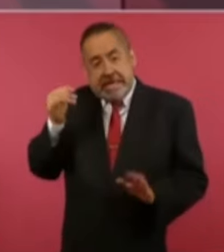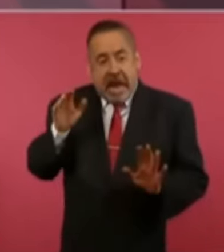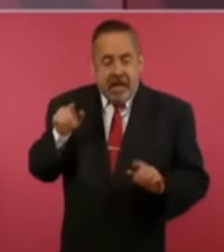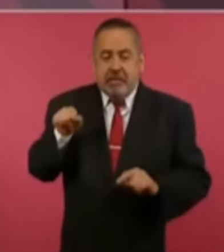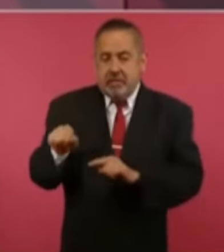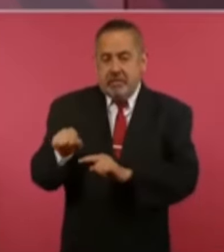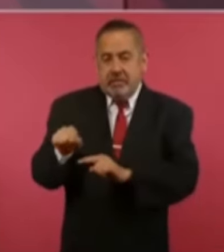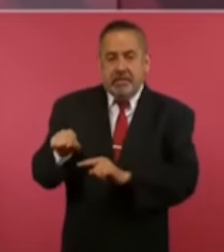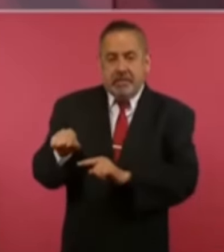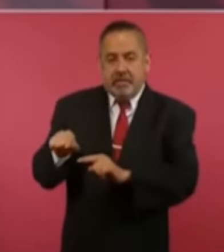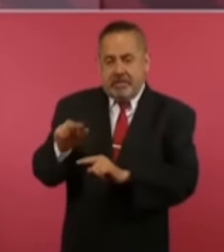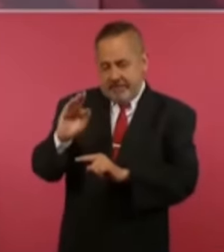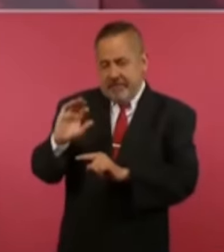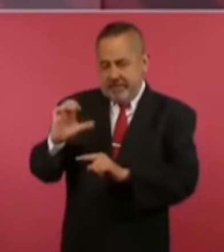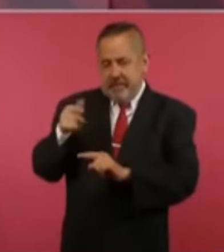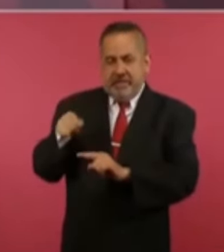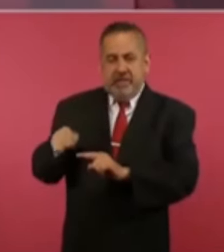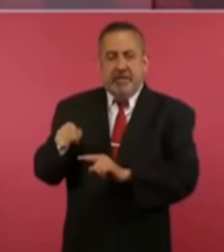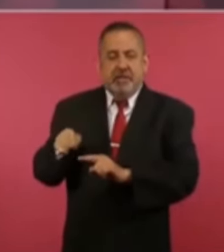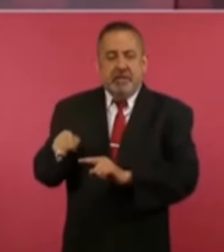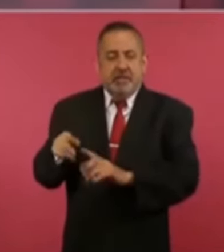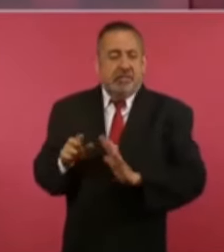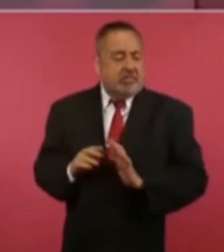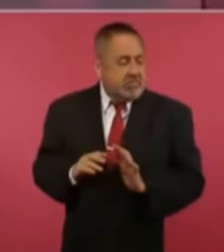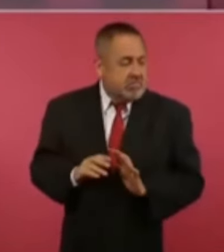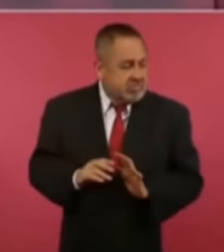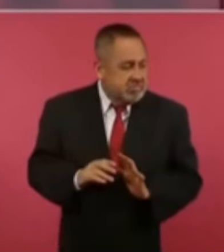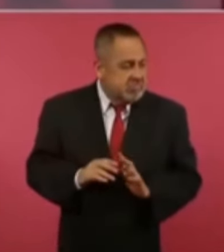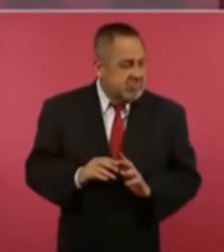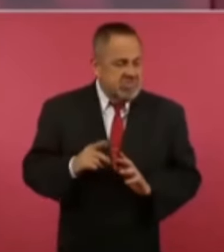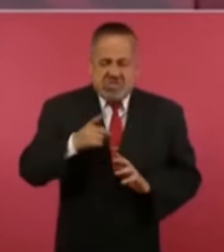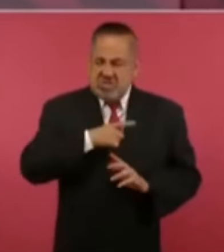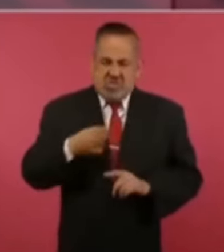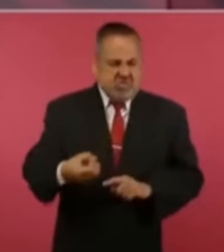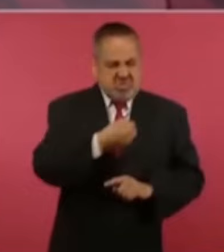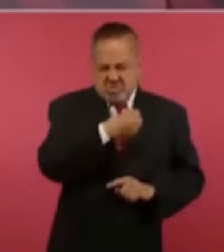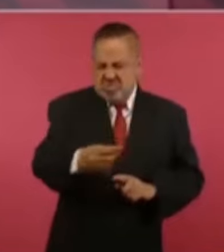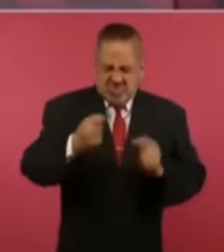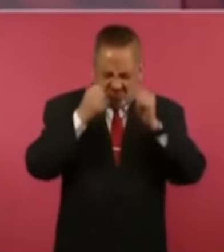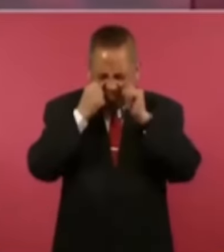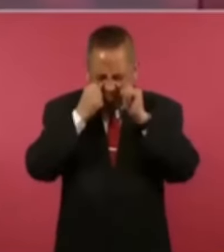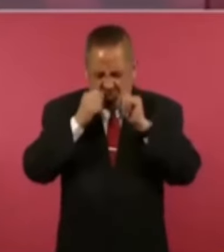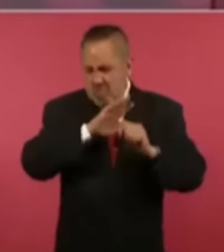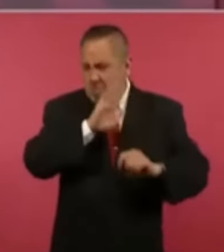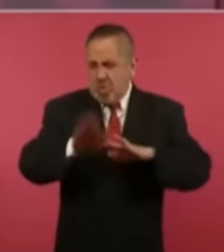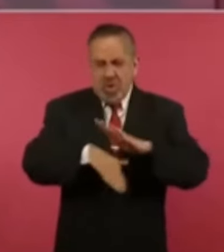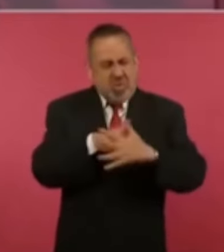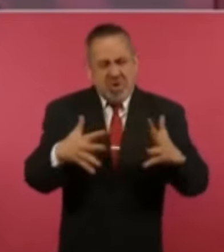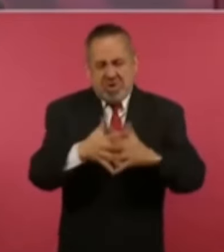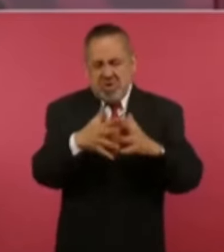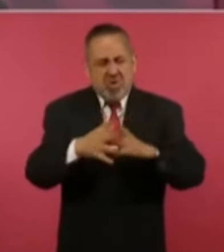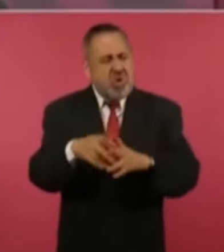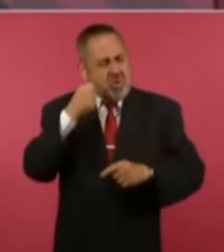de que se tiene que poner orden a cualquier precio,